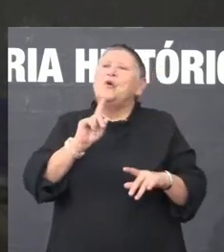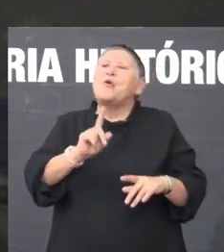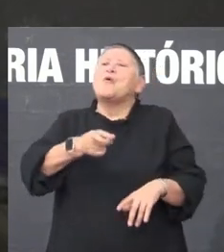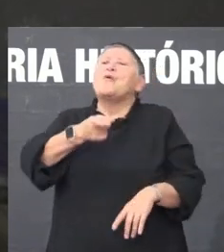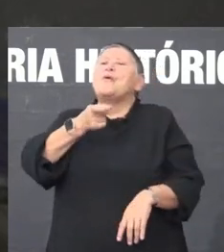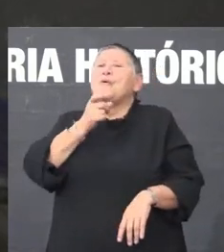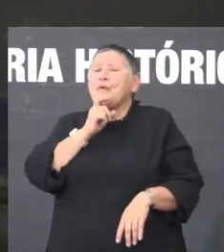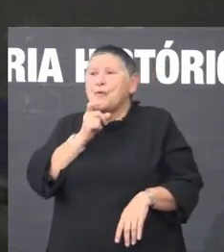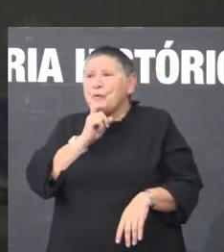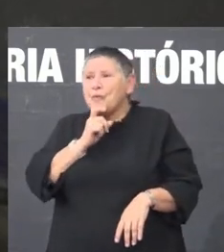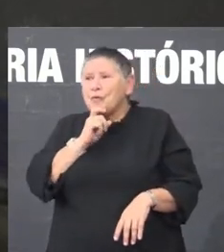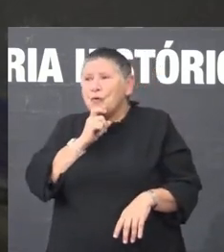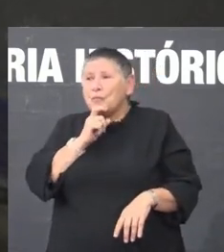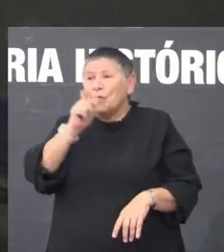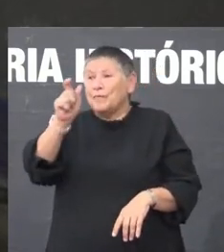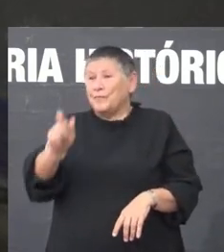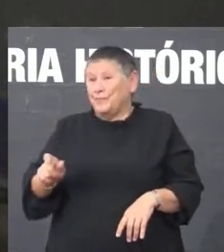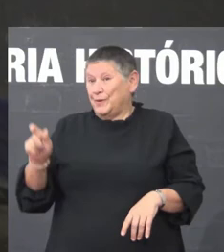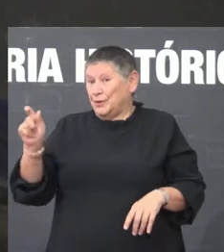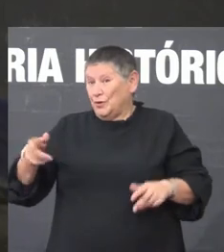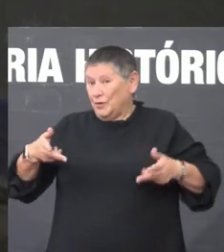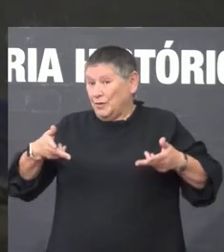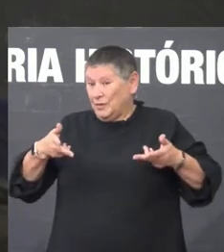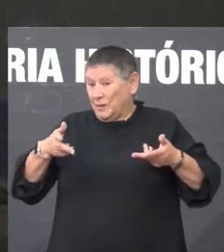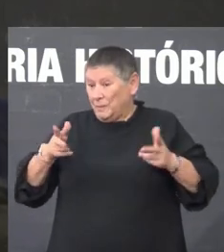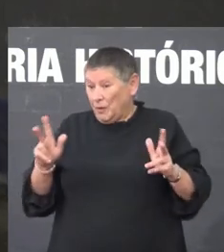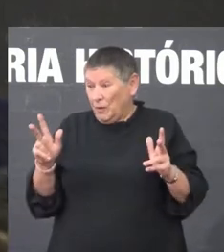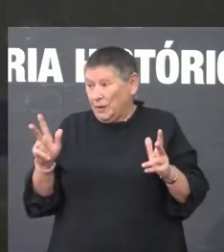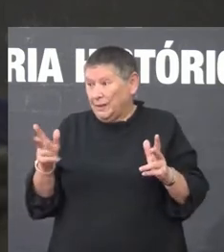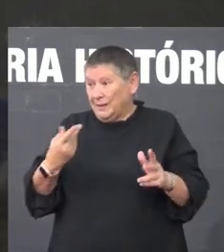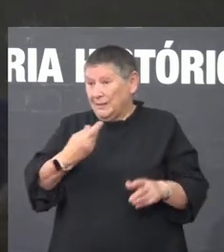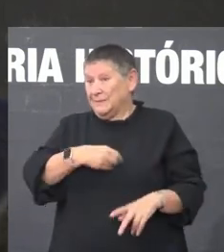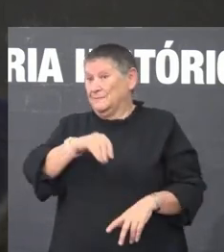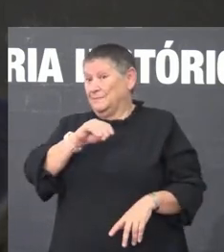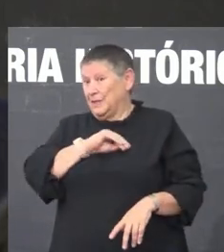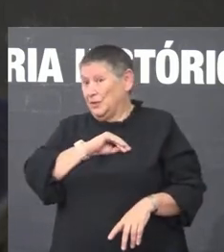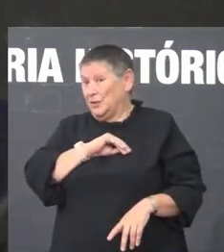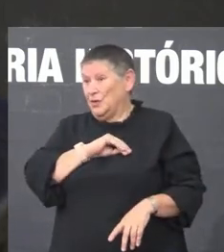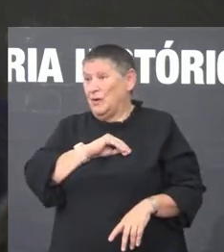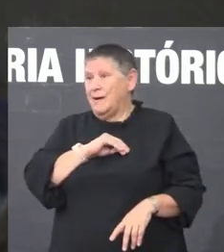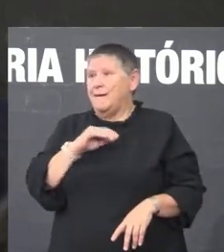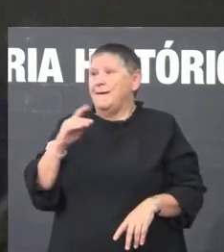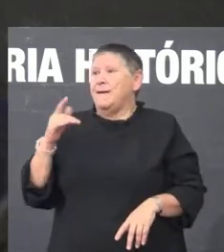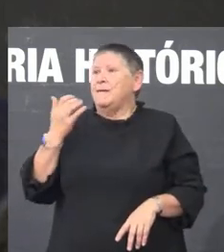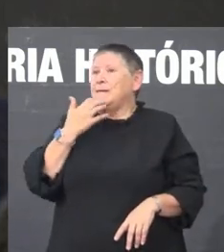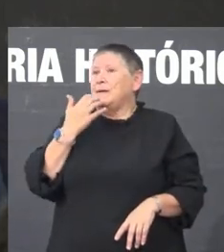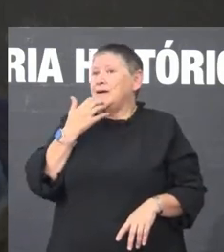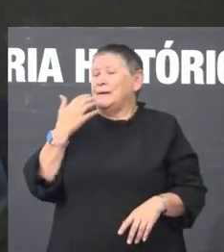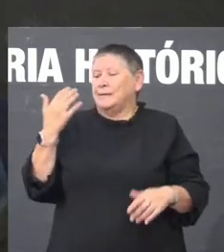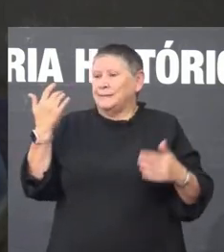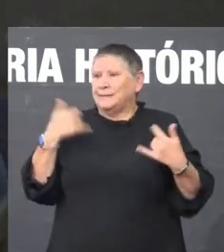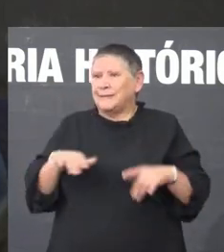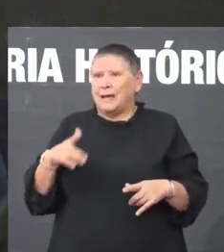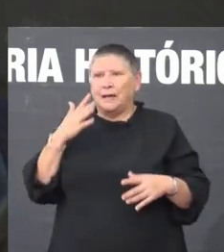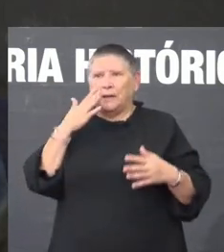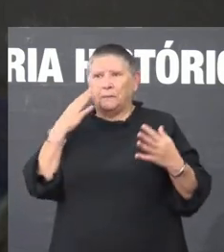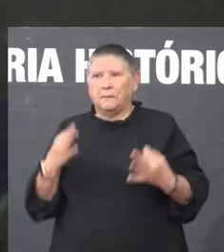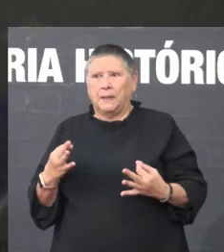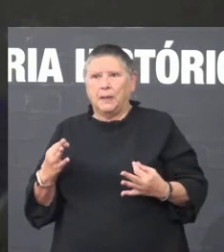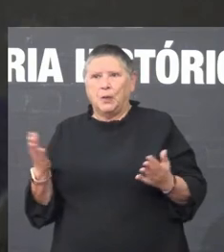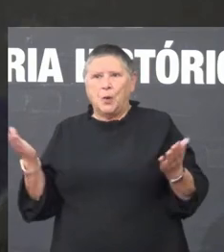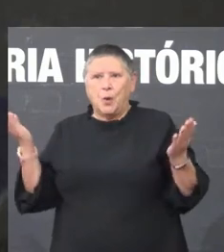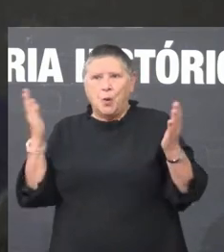posible que los demócratas españoles, cuando ya no había ningún tipo de riesgo